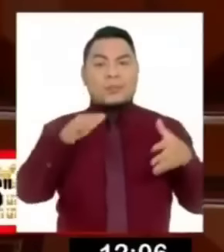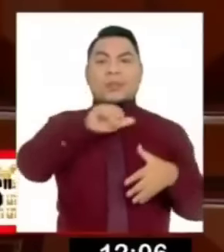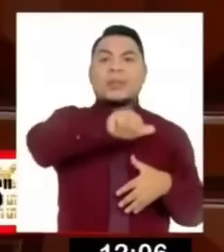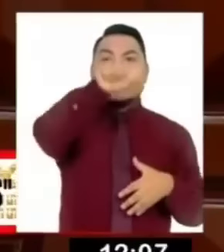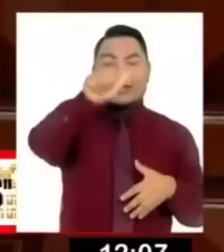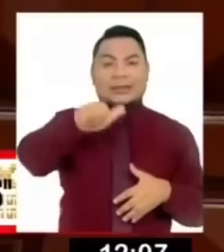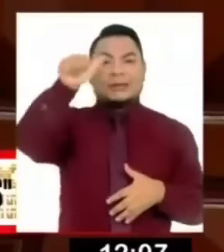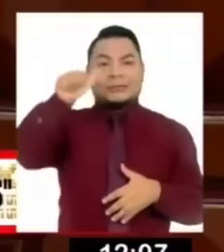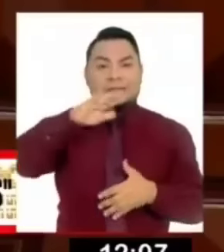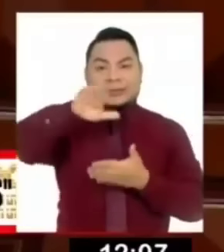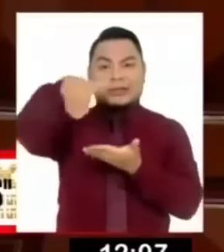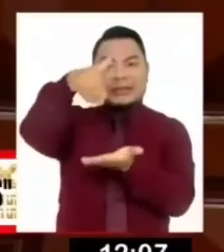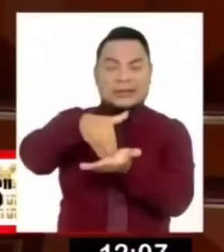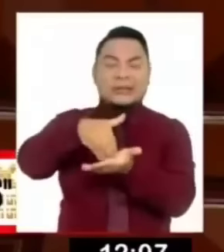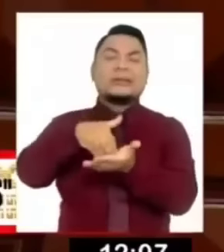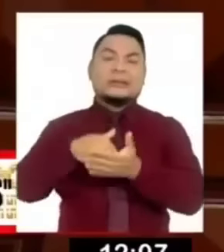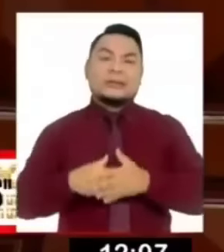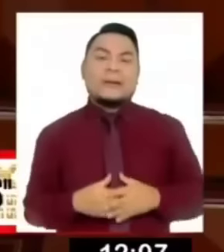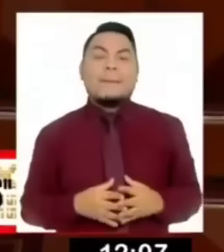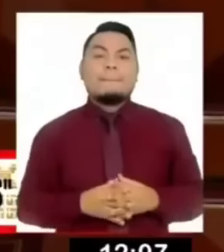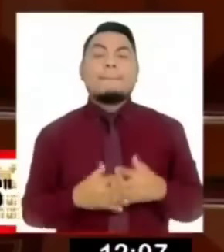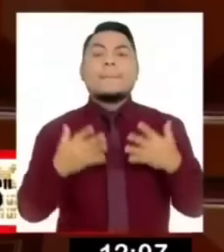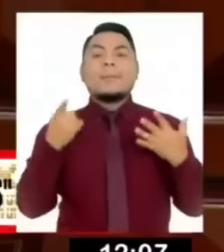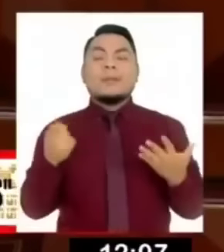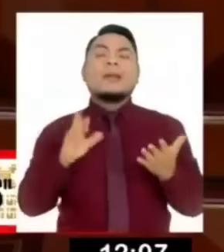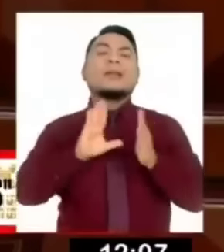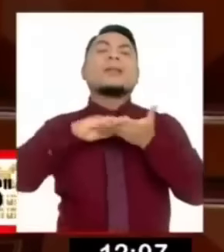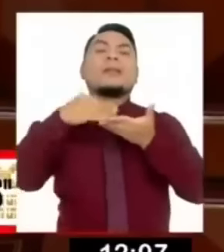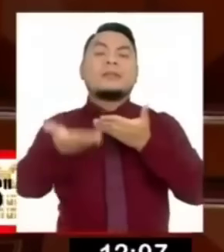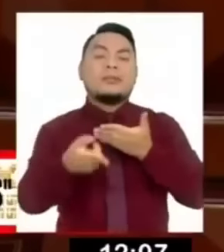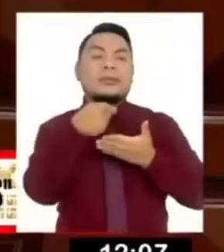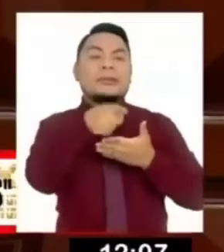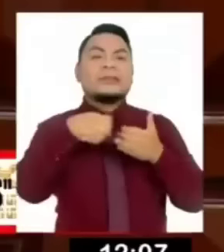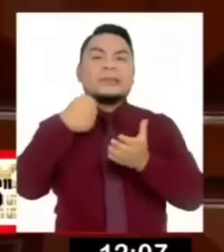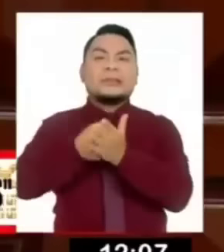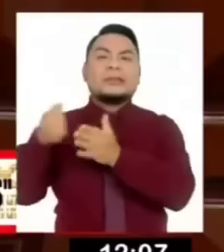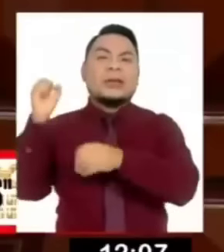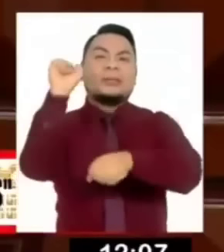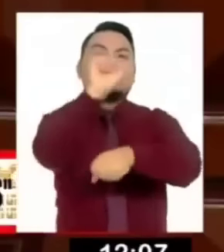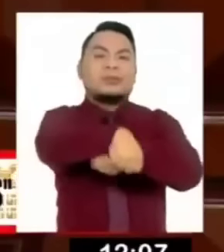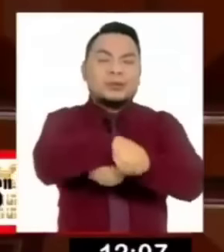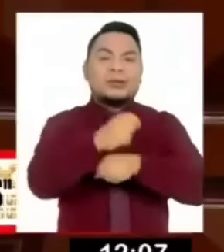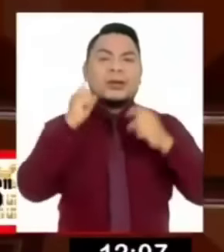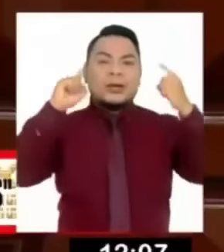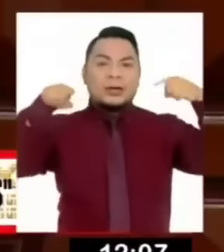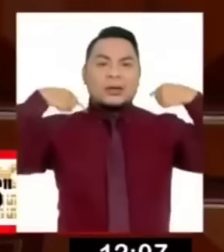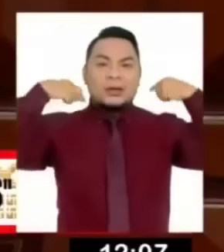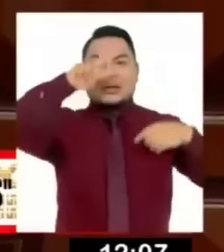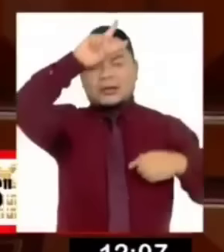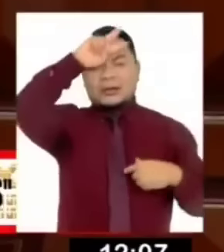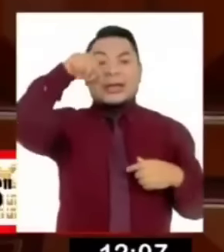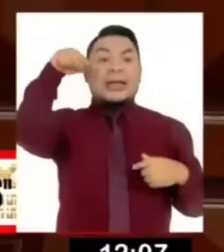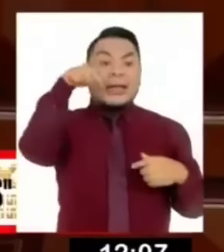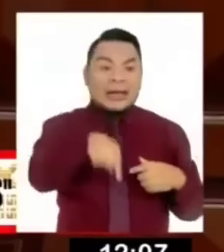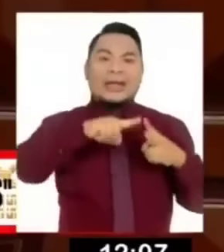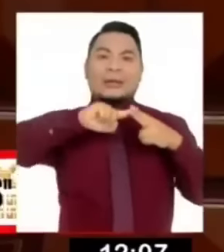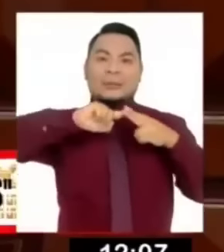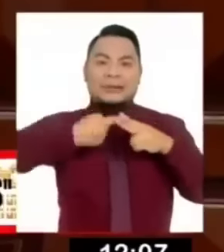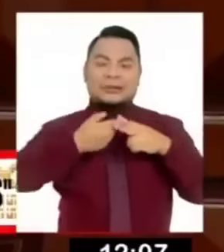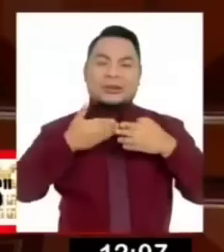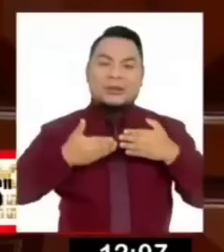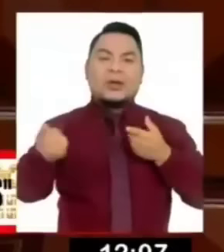Andes centrales. La derrota del incanato dio inicio a la era colonial.